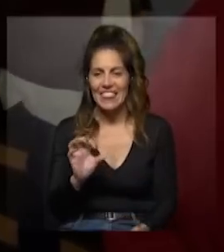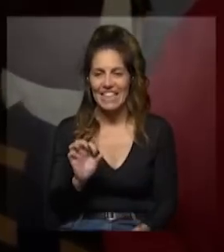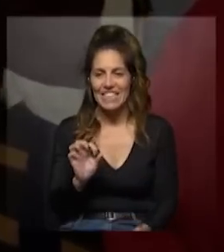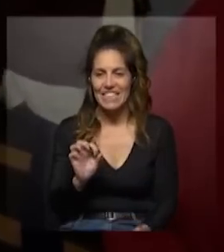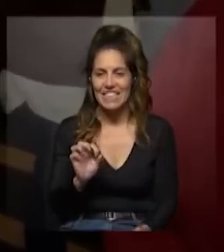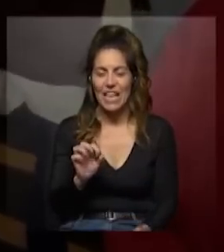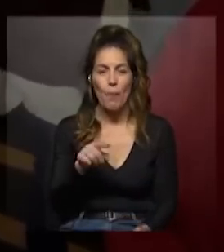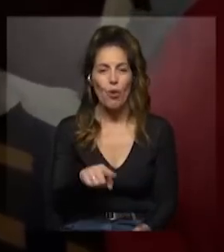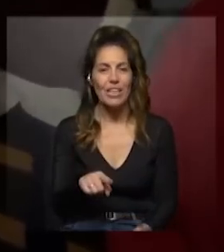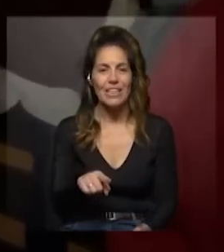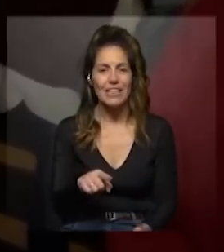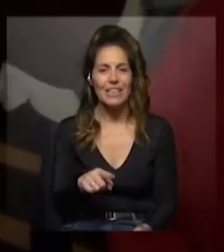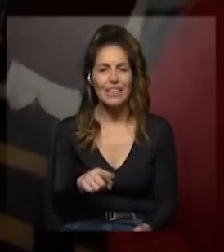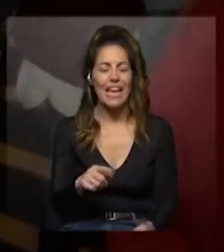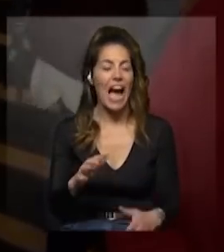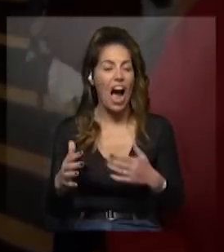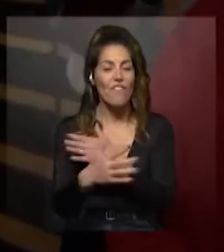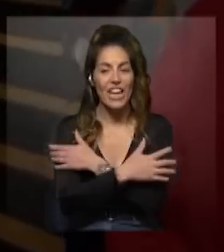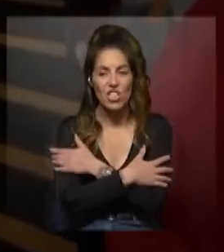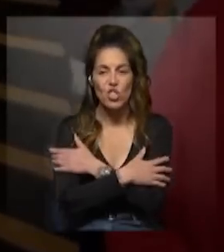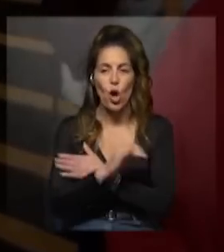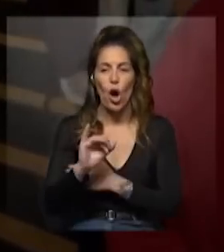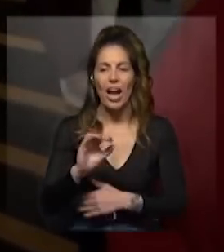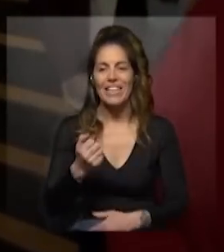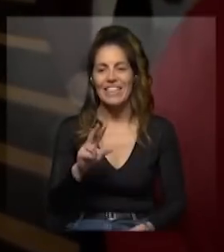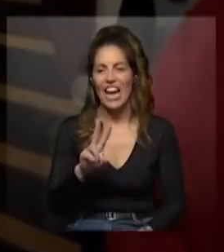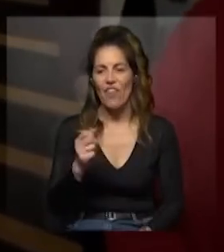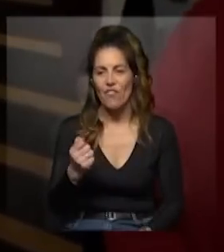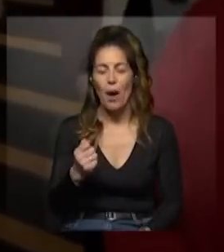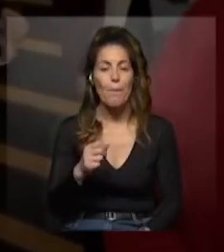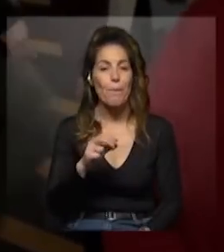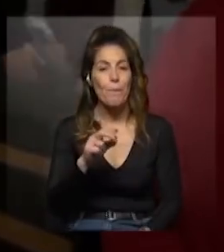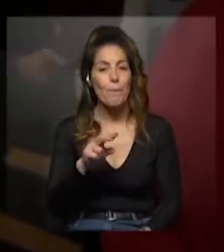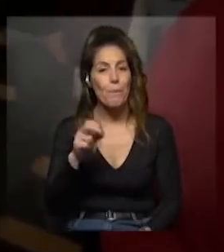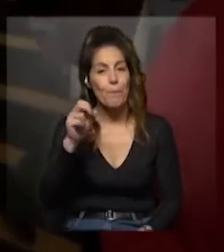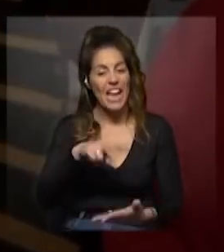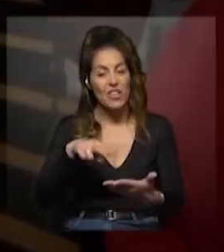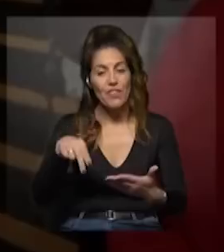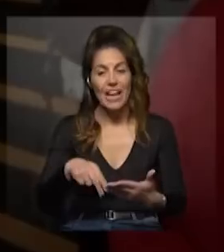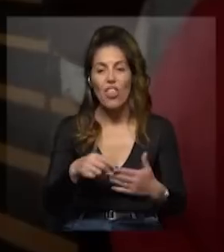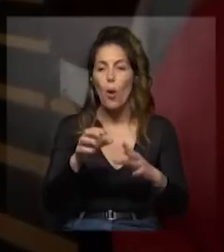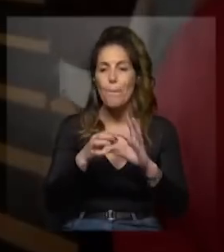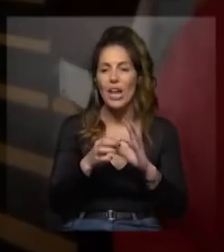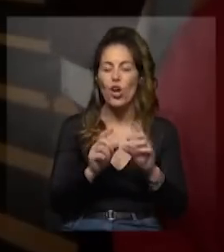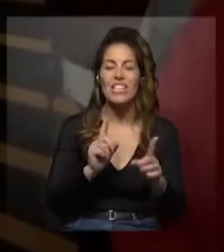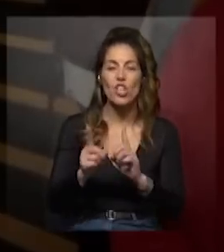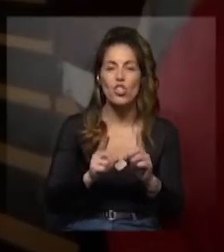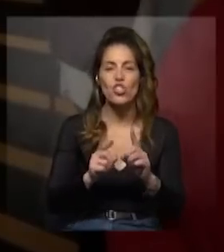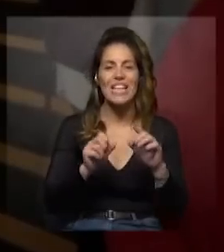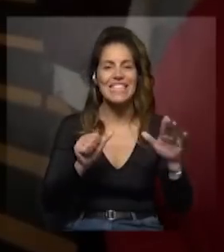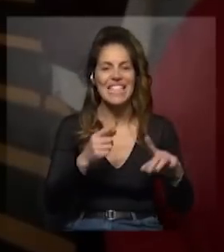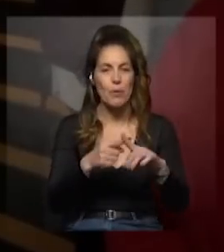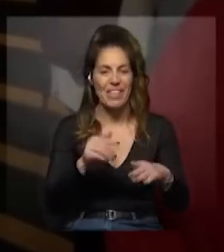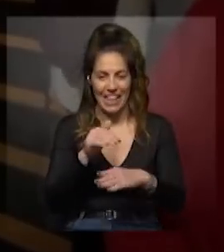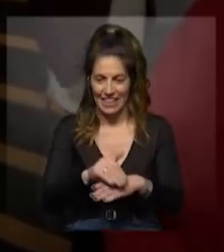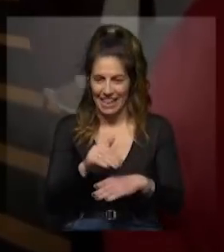de este abrazo Al yava que está planificado para el próximo miércoles 11 a las 18:30 tiene como dos ejes a